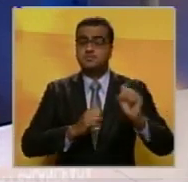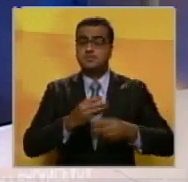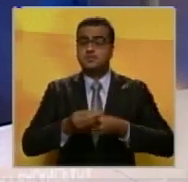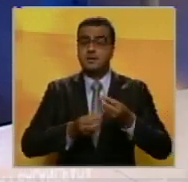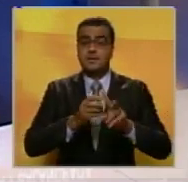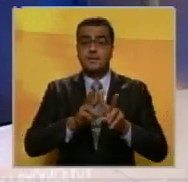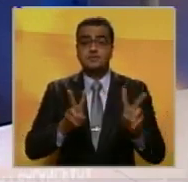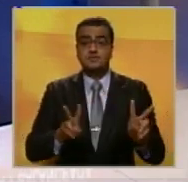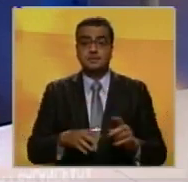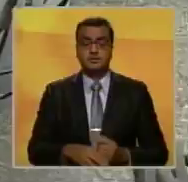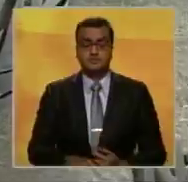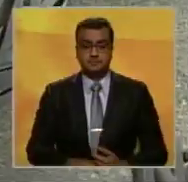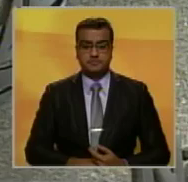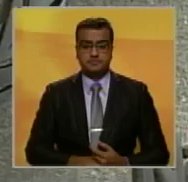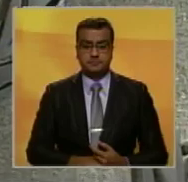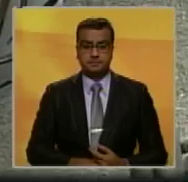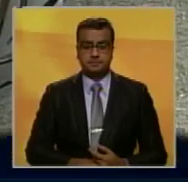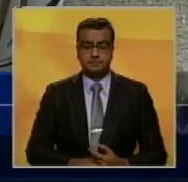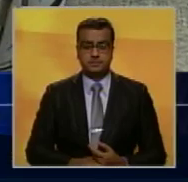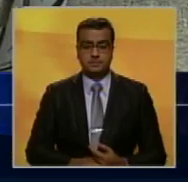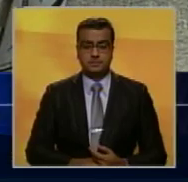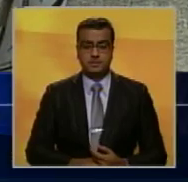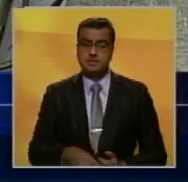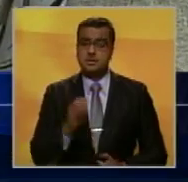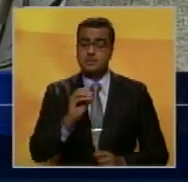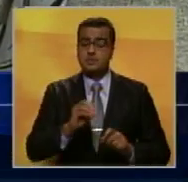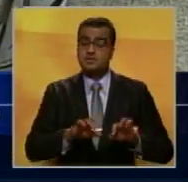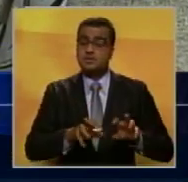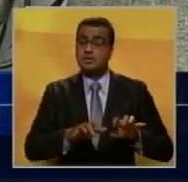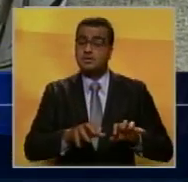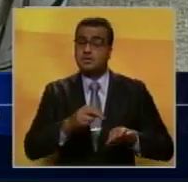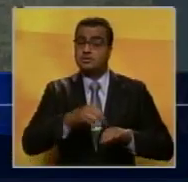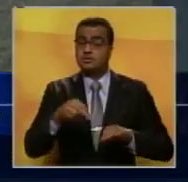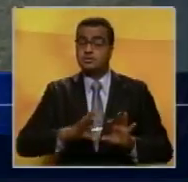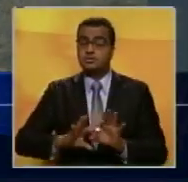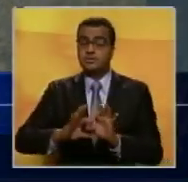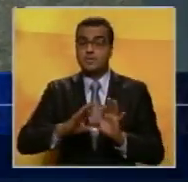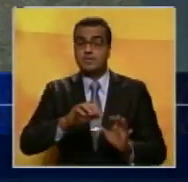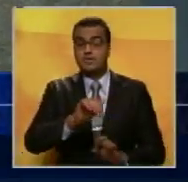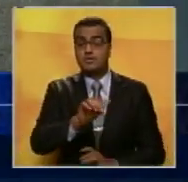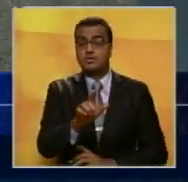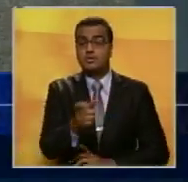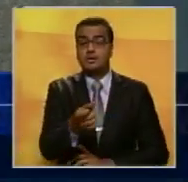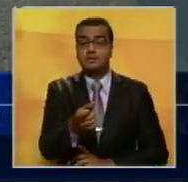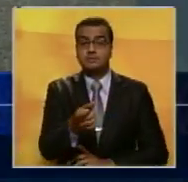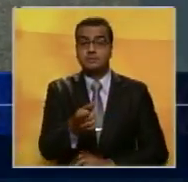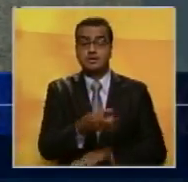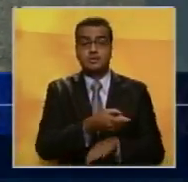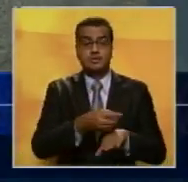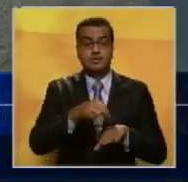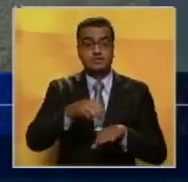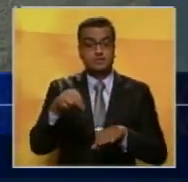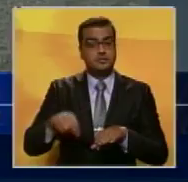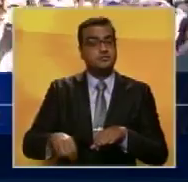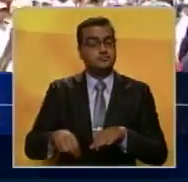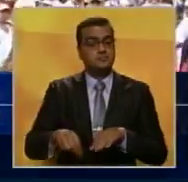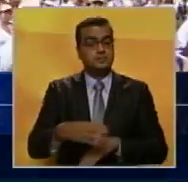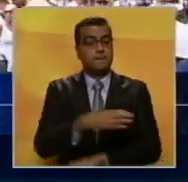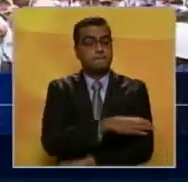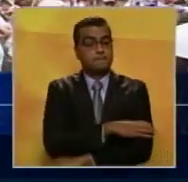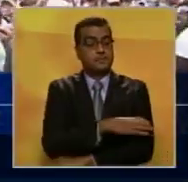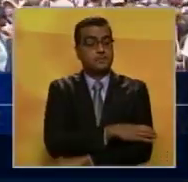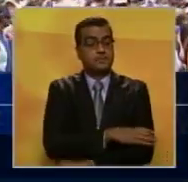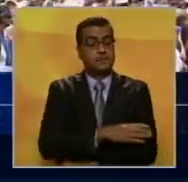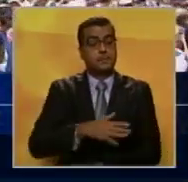realicen de forma pacífica. El organismo llamó al secretario general de Naciones Unidas, Antonio Guterres, al gobierno nacional y a la